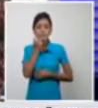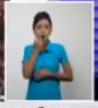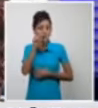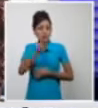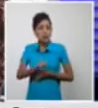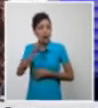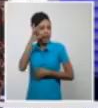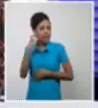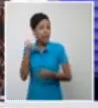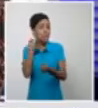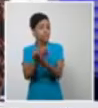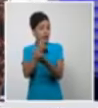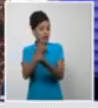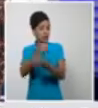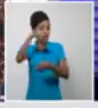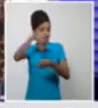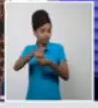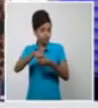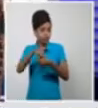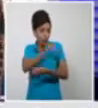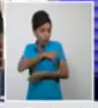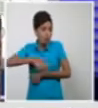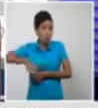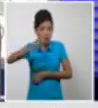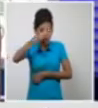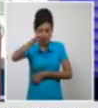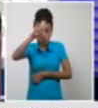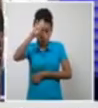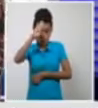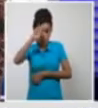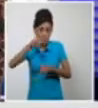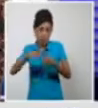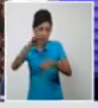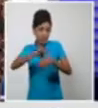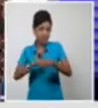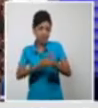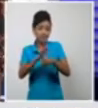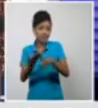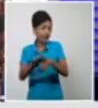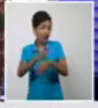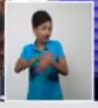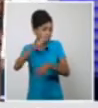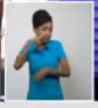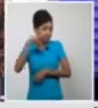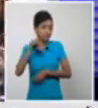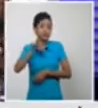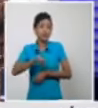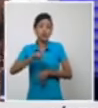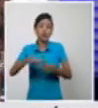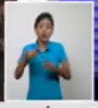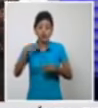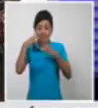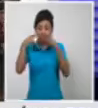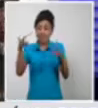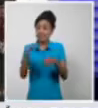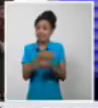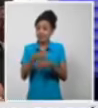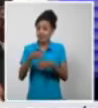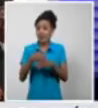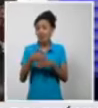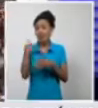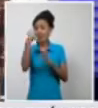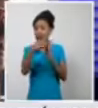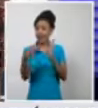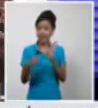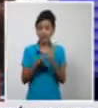en la población cubana ante una pandemia que es desconocida y que nos ha puesto a vivir en una situación